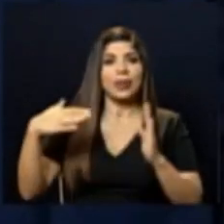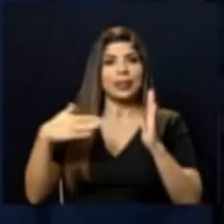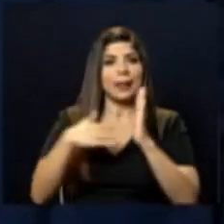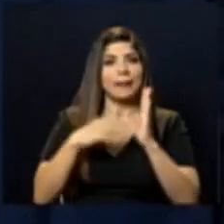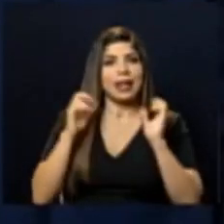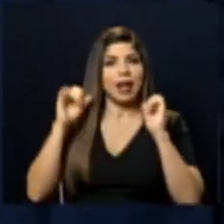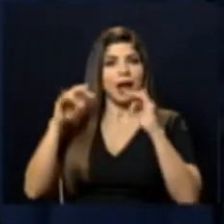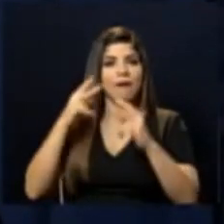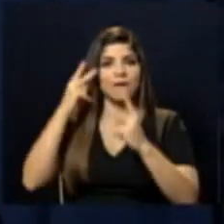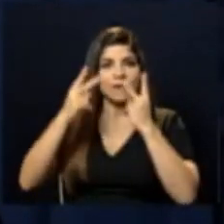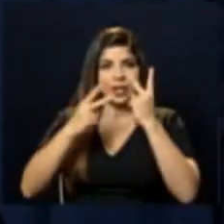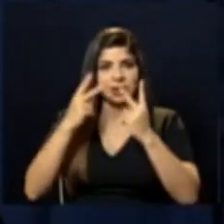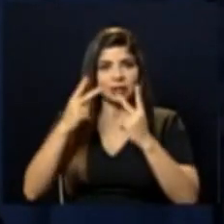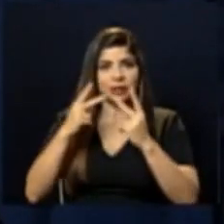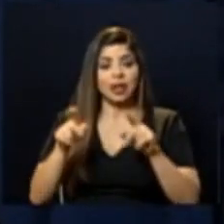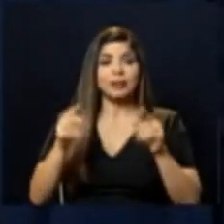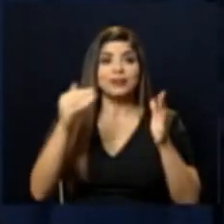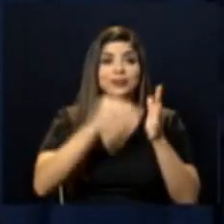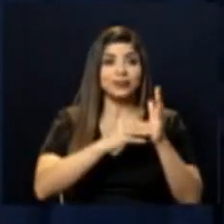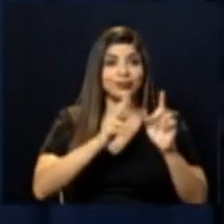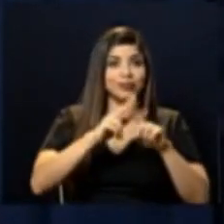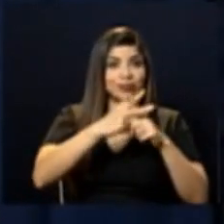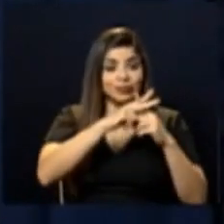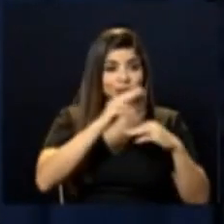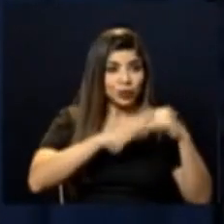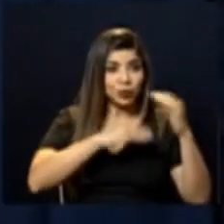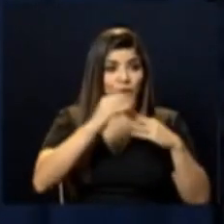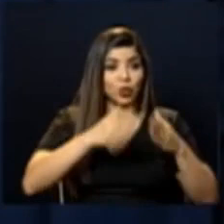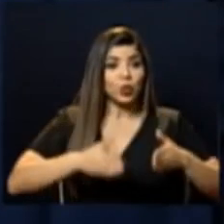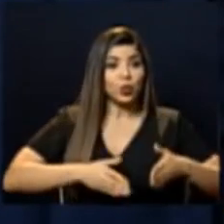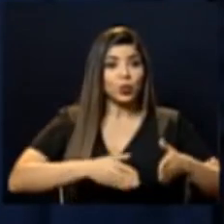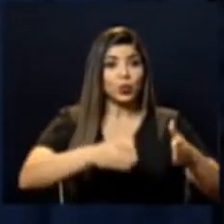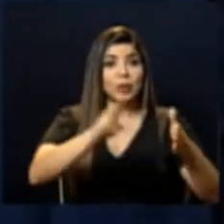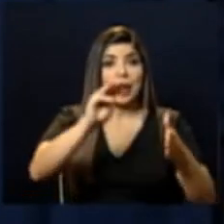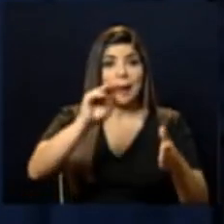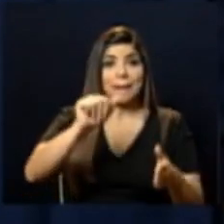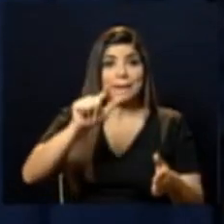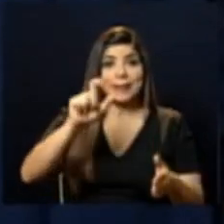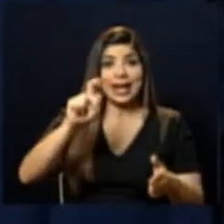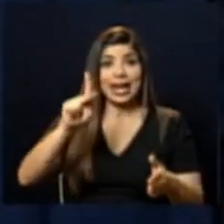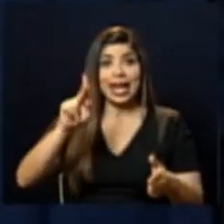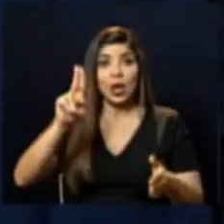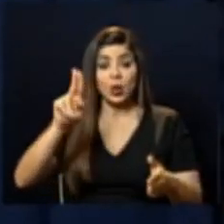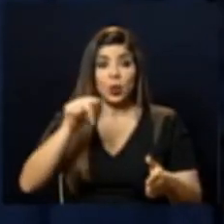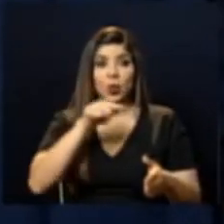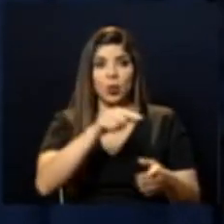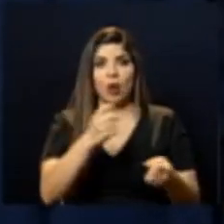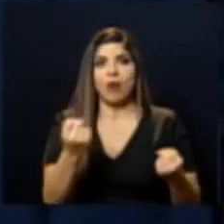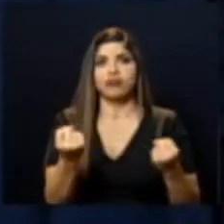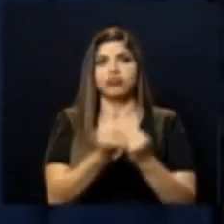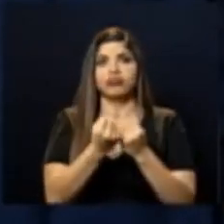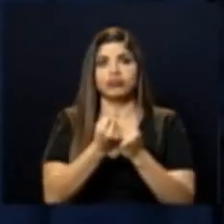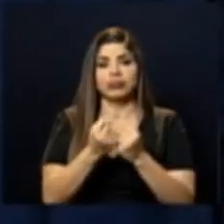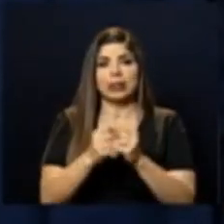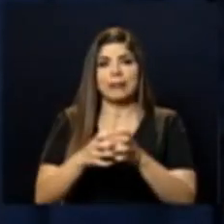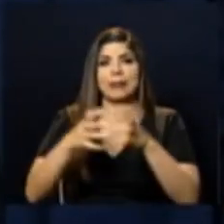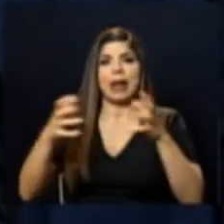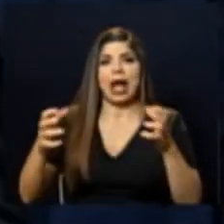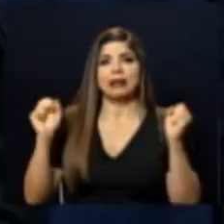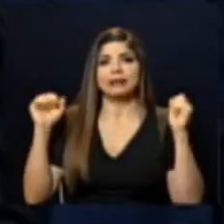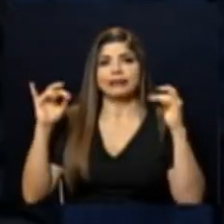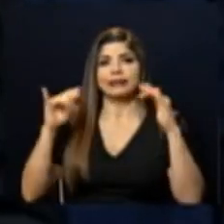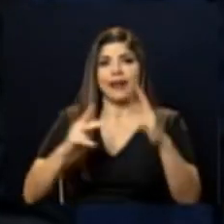mil. La reconstrucción de la Ruta Malecu contribuyó decididamente a este crecimiento en